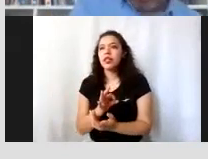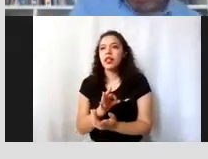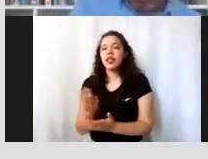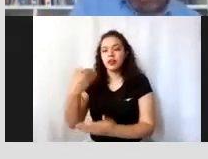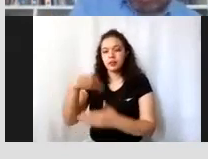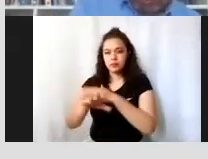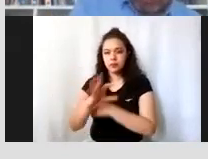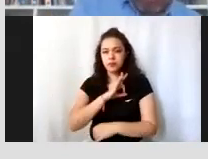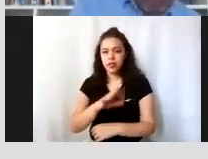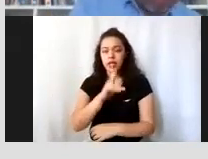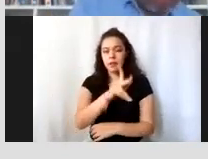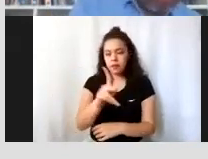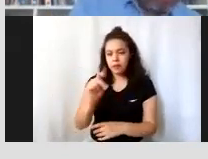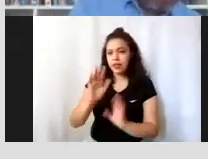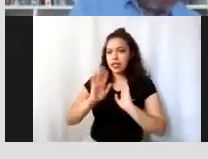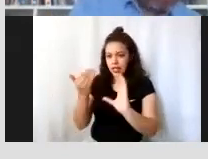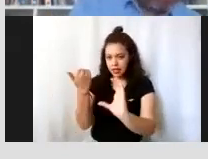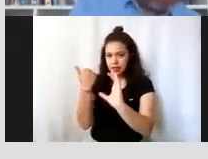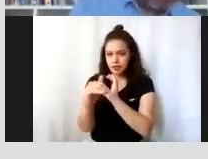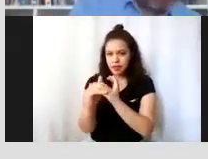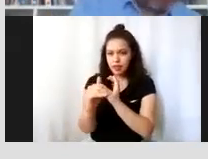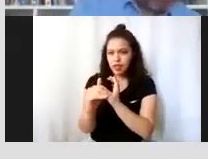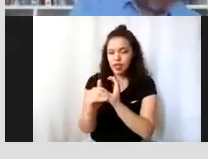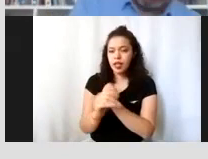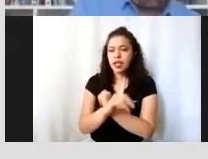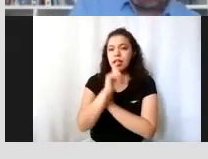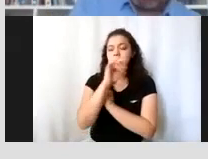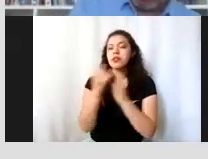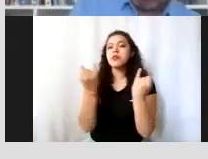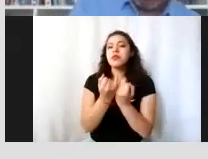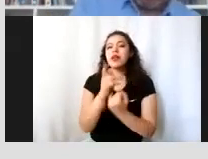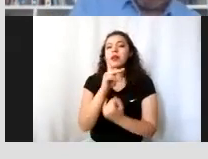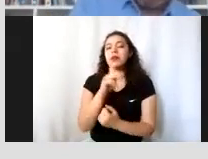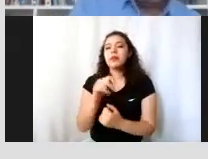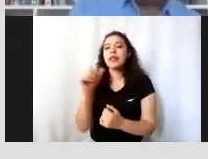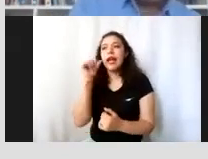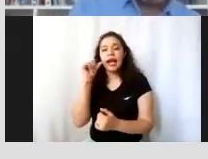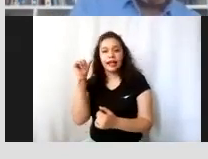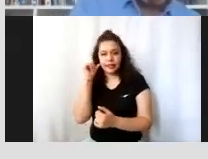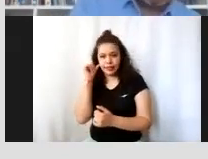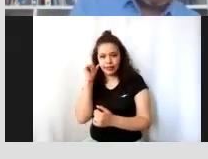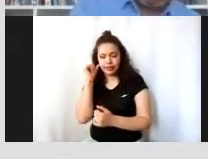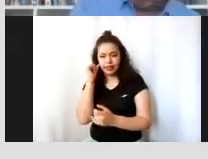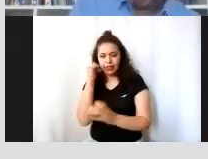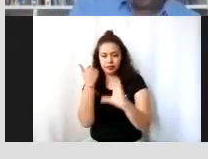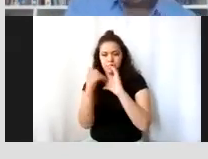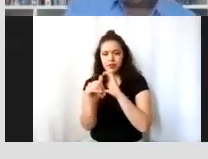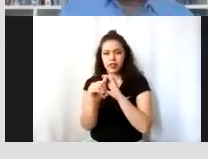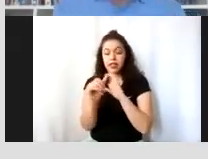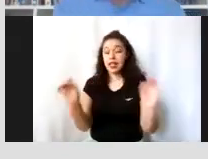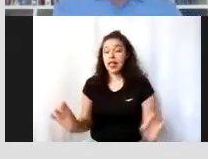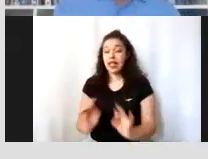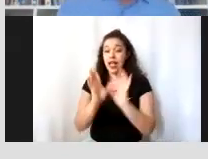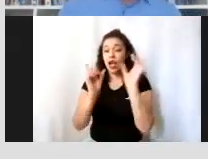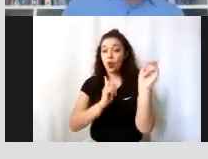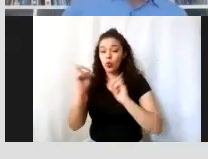La presentación ya está. Y les voy a pasar también la presentación de ayer. Y de todas maneras, ante cualquier duda, ya